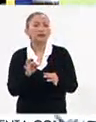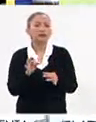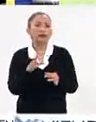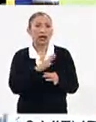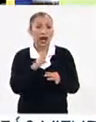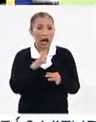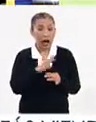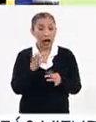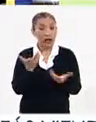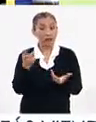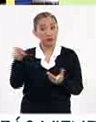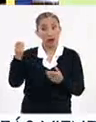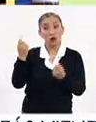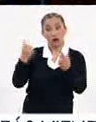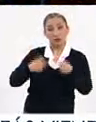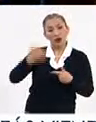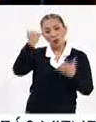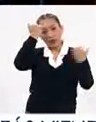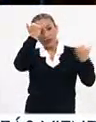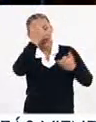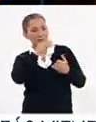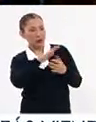habido lecturas muy